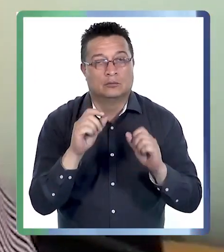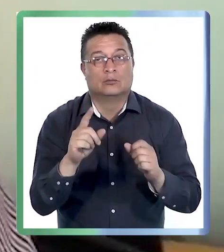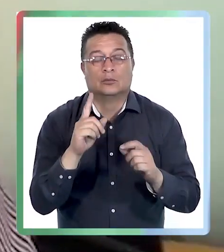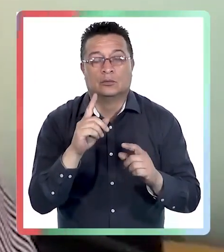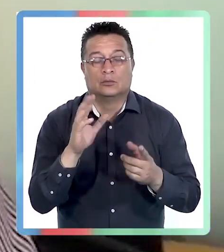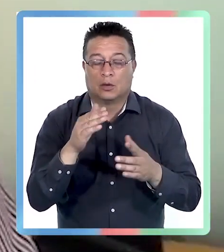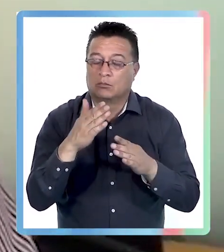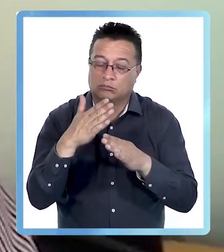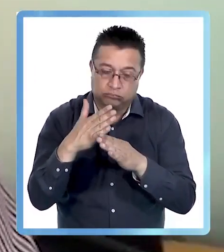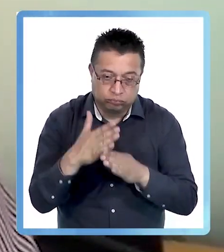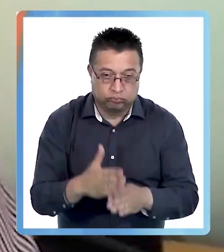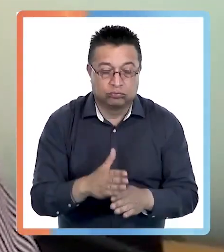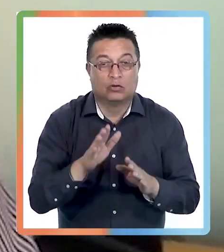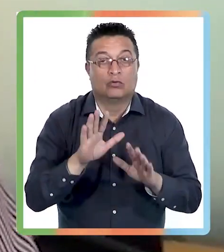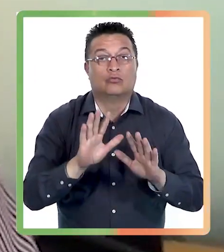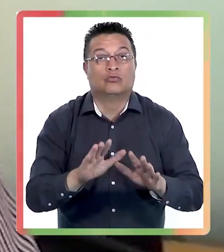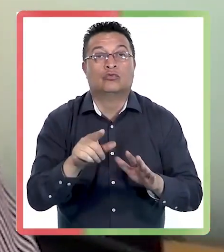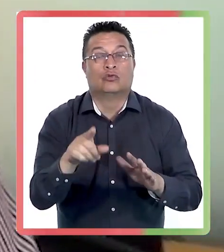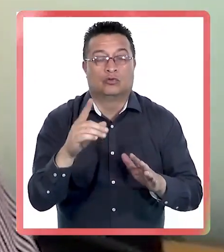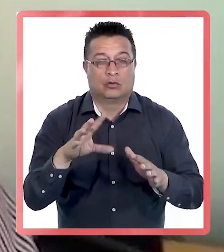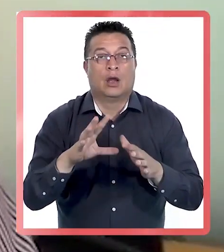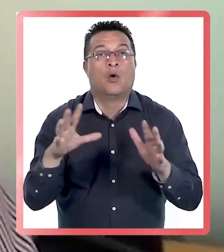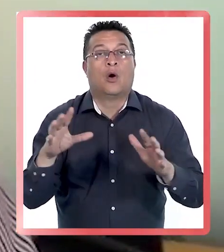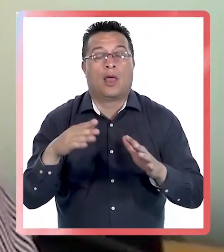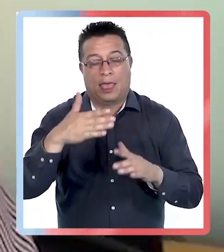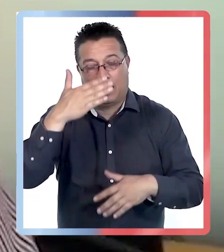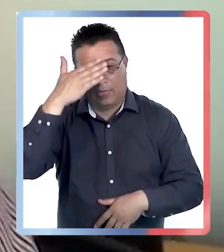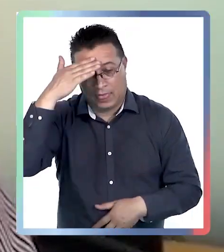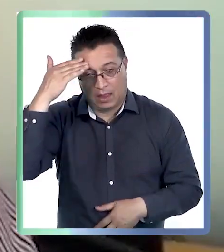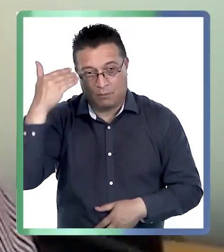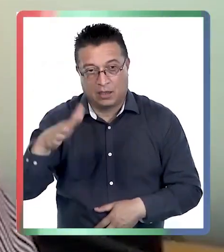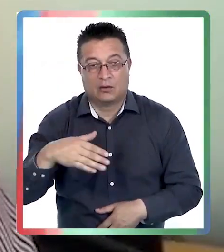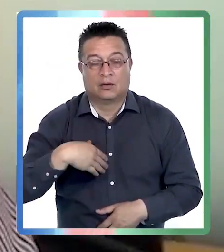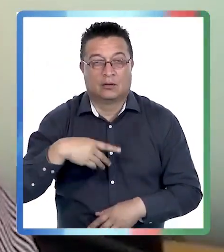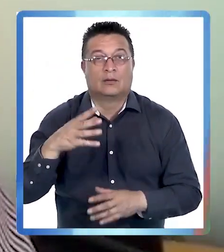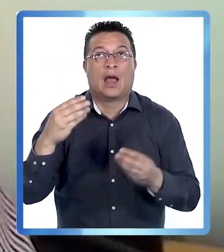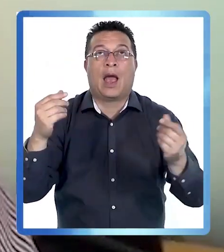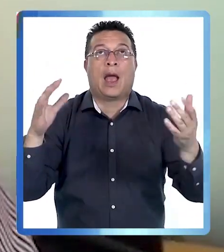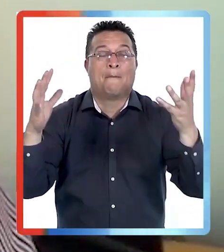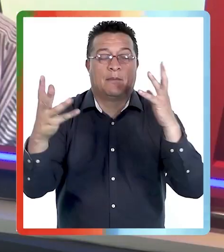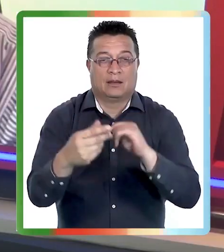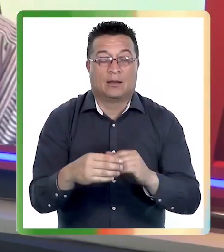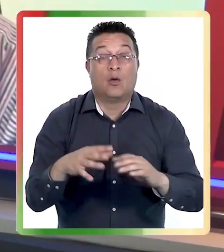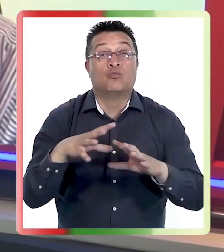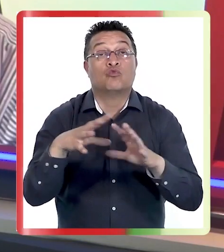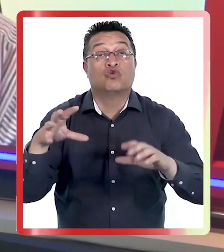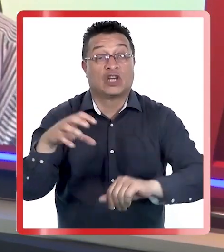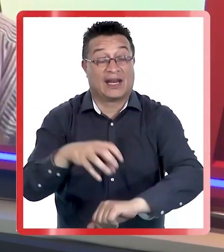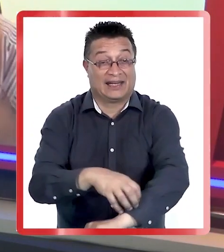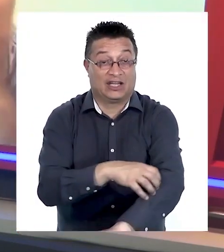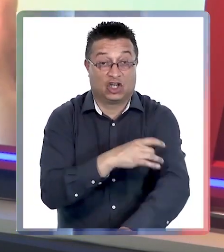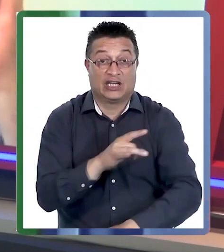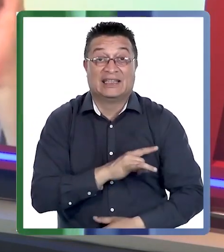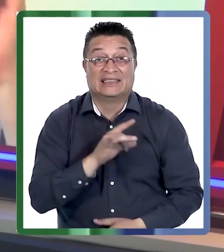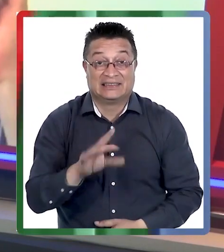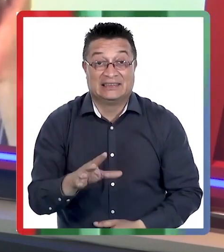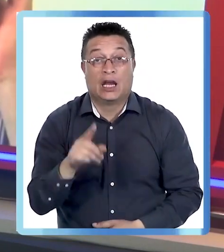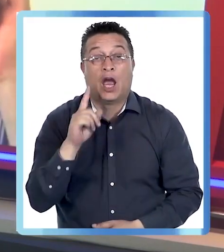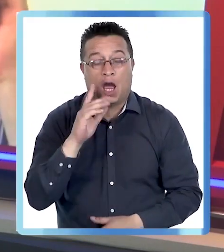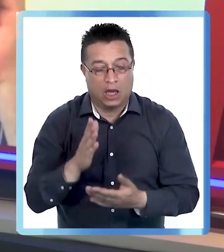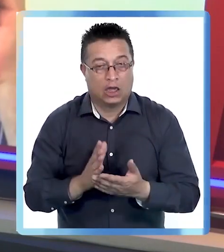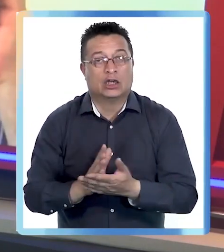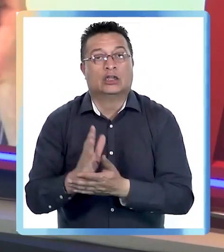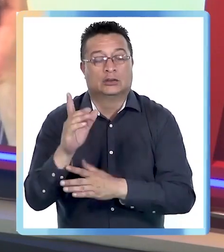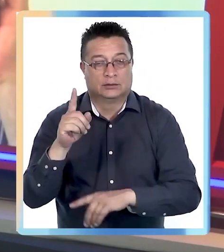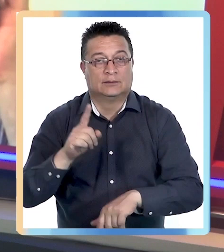exponerse en forma permanente a este grado de temperatura en el medio ambiente. En varias regiones del país, doctor, comienza